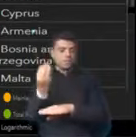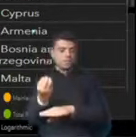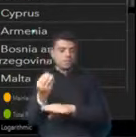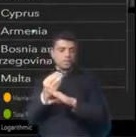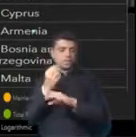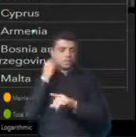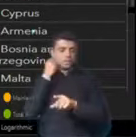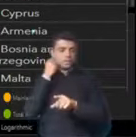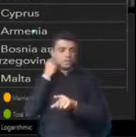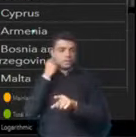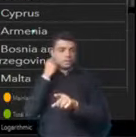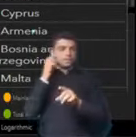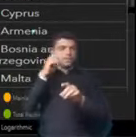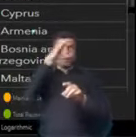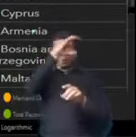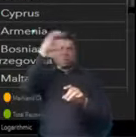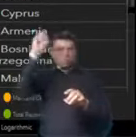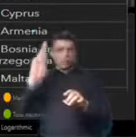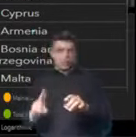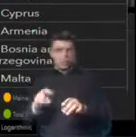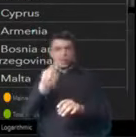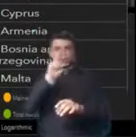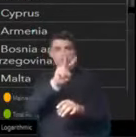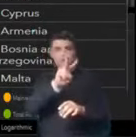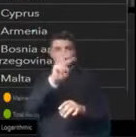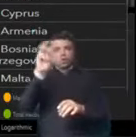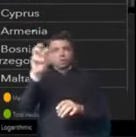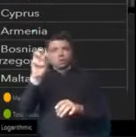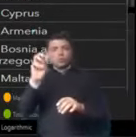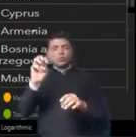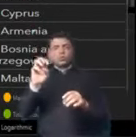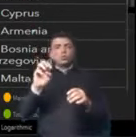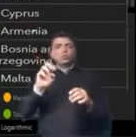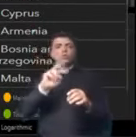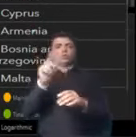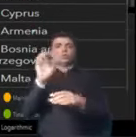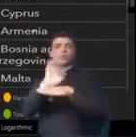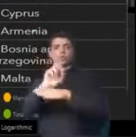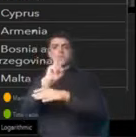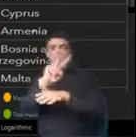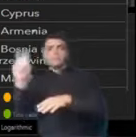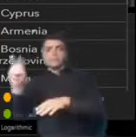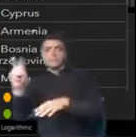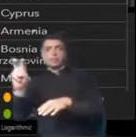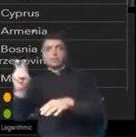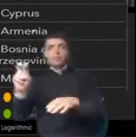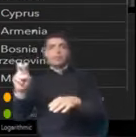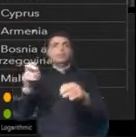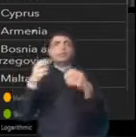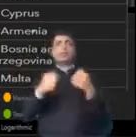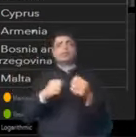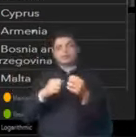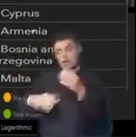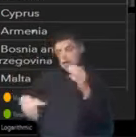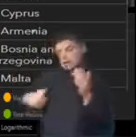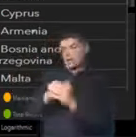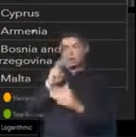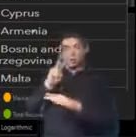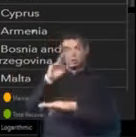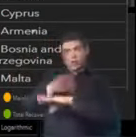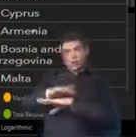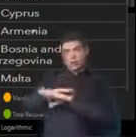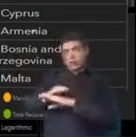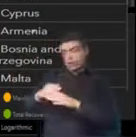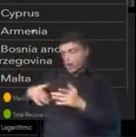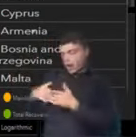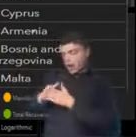Rica 27. Esos son los casos confirmados hasta hoy a las 2 de la tarde, hasta el 15 de marzo a las 2 de